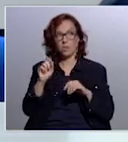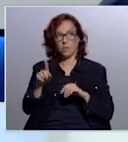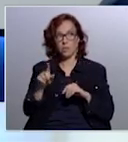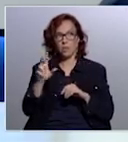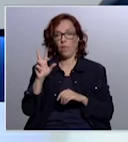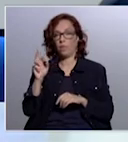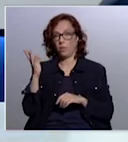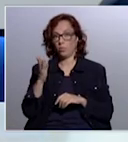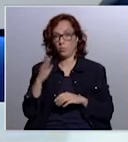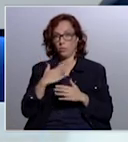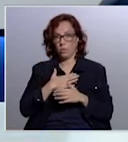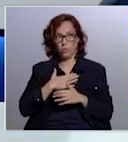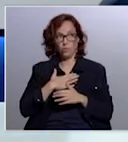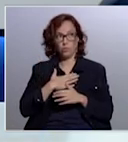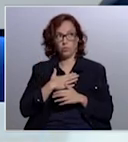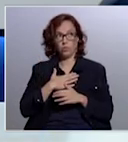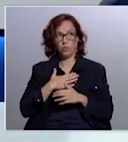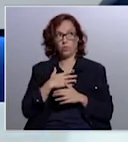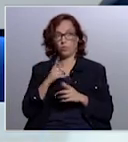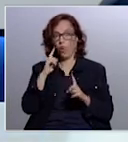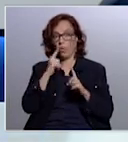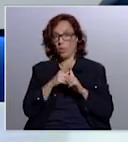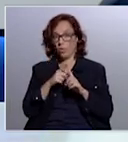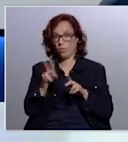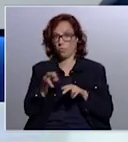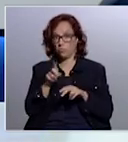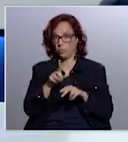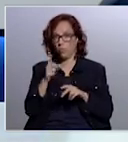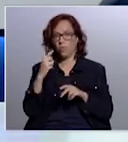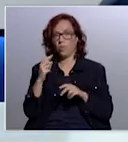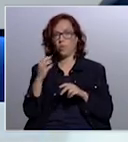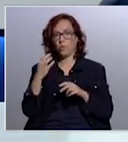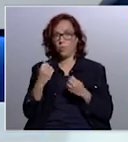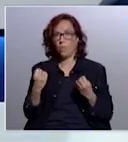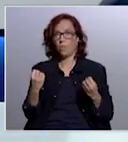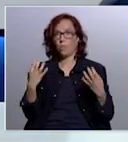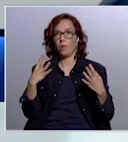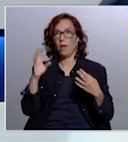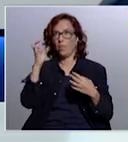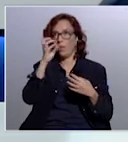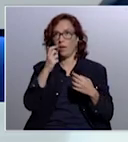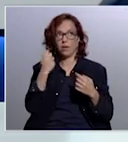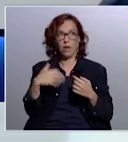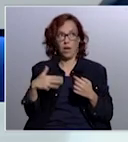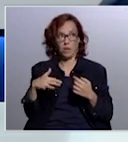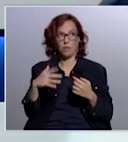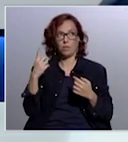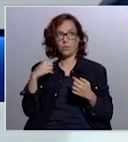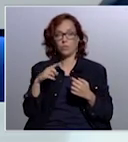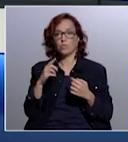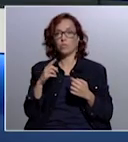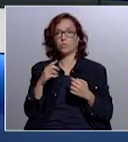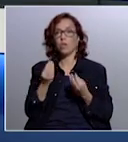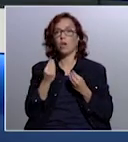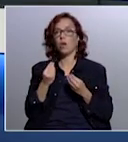para los artistas nosotros no tenemos una finalidad de lucro pero cada vez que aprendemos la sala cada bombita tiene un coste y por cuando